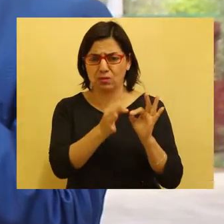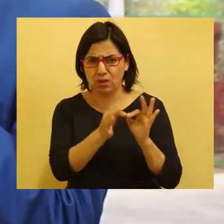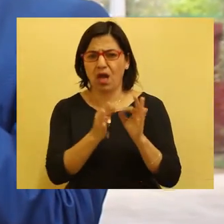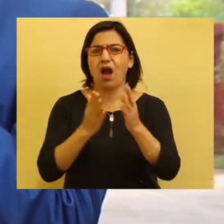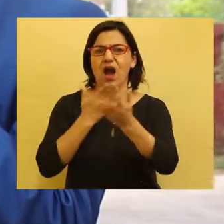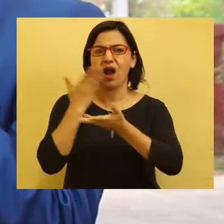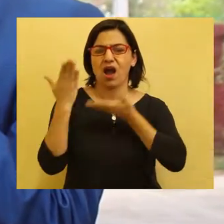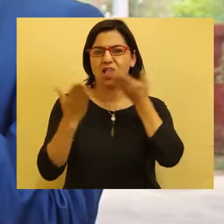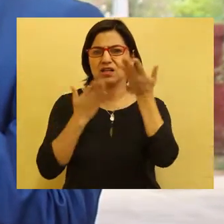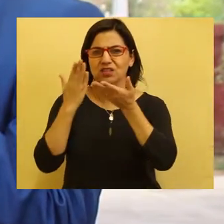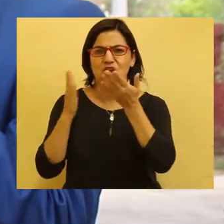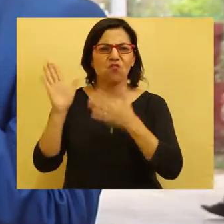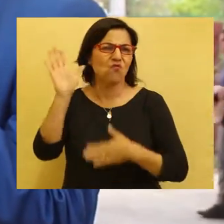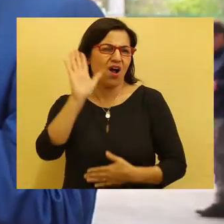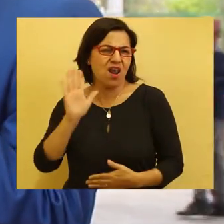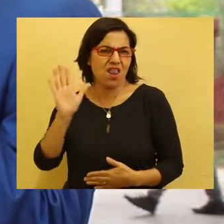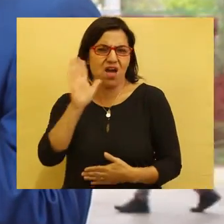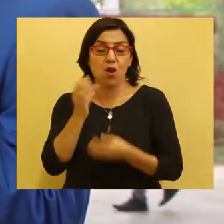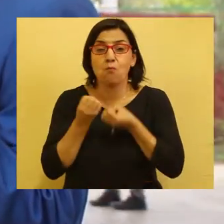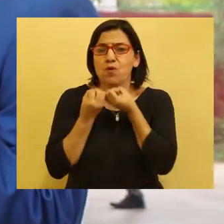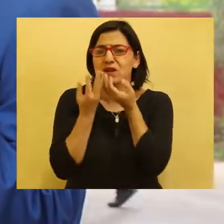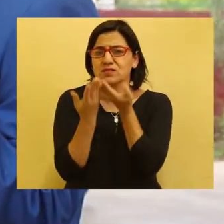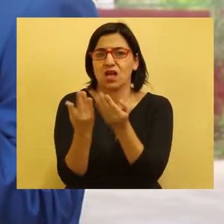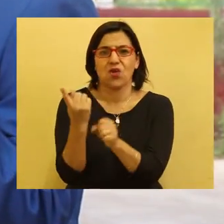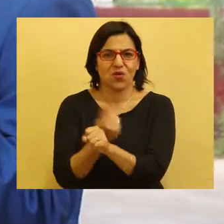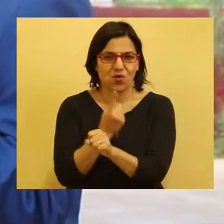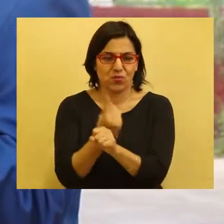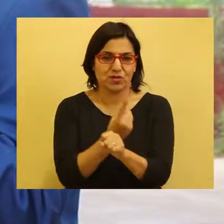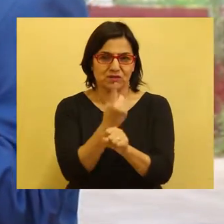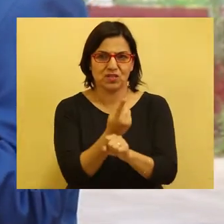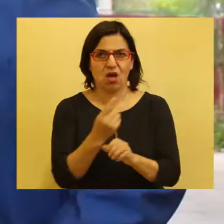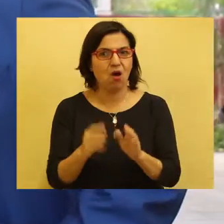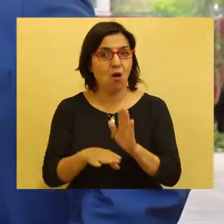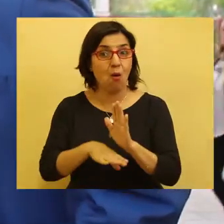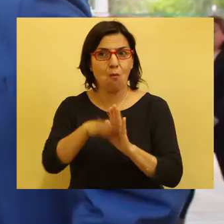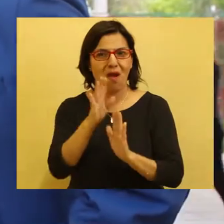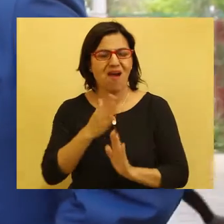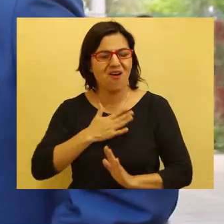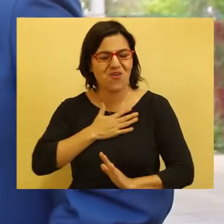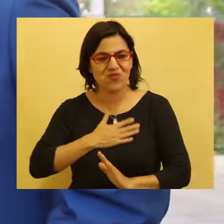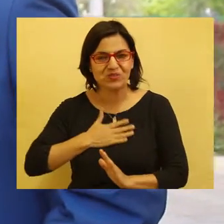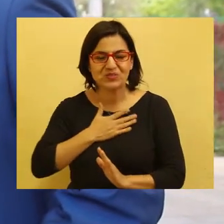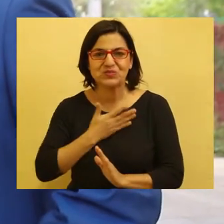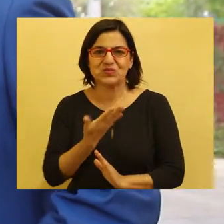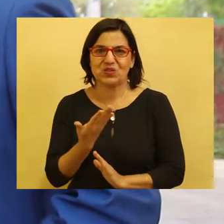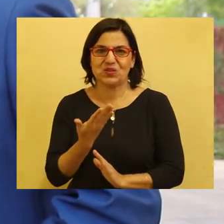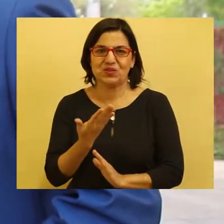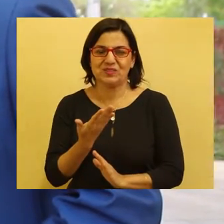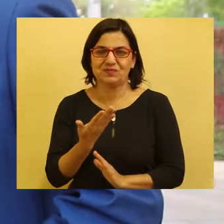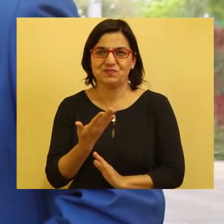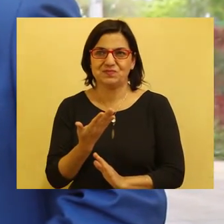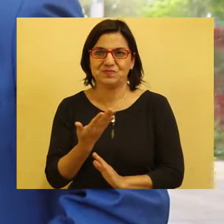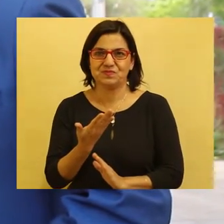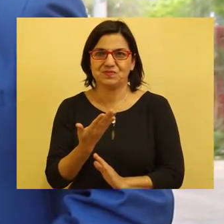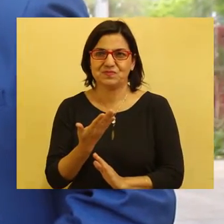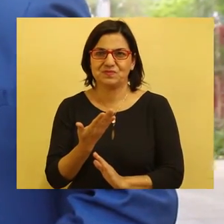se interpretaron, bailaron, se expresaron y conversaron. Lo que más me gustó fue